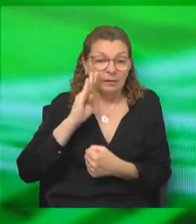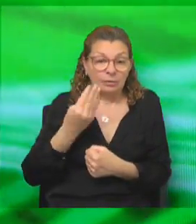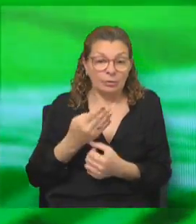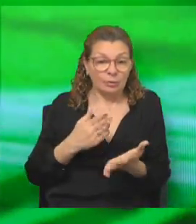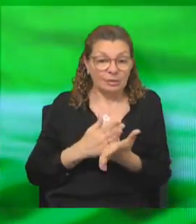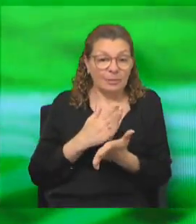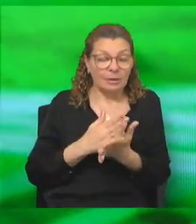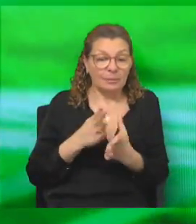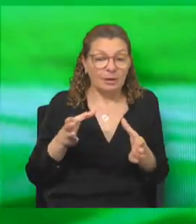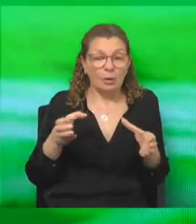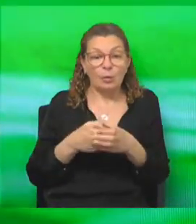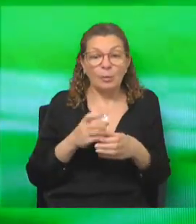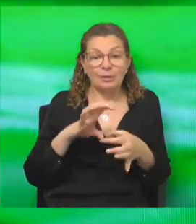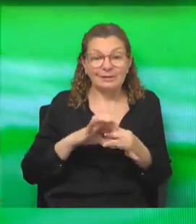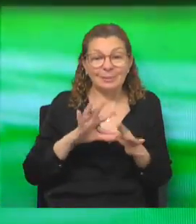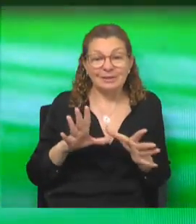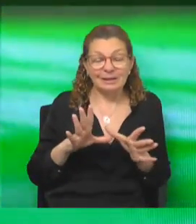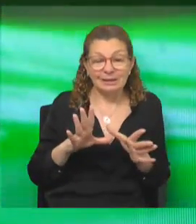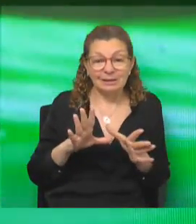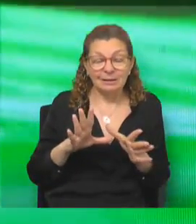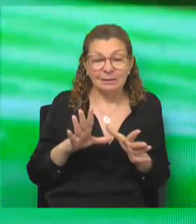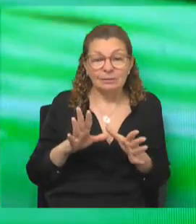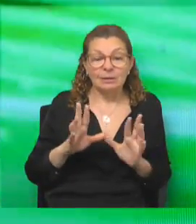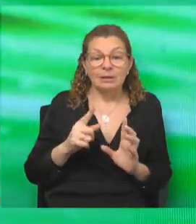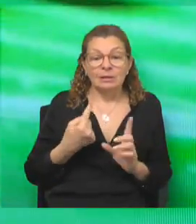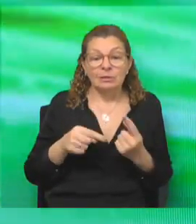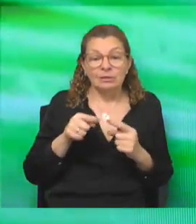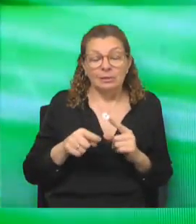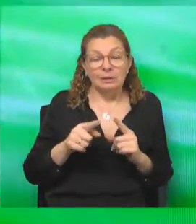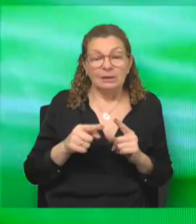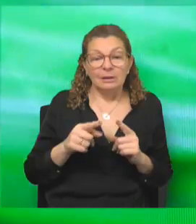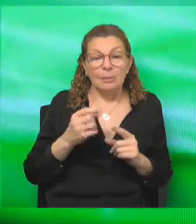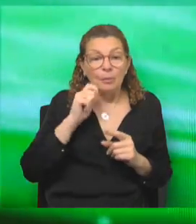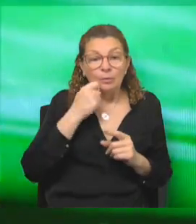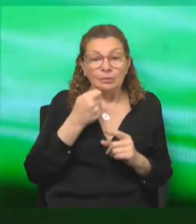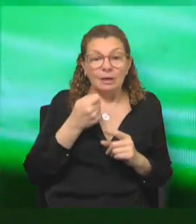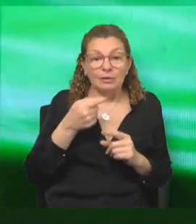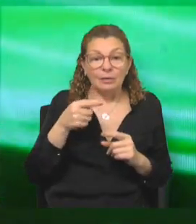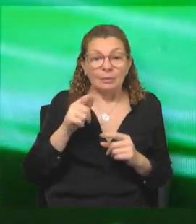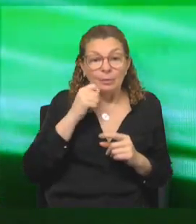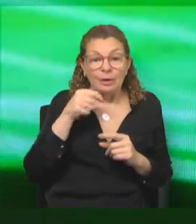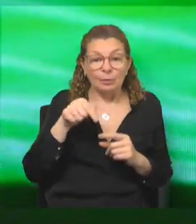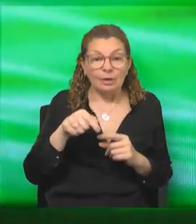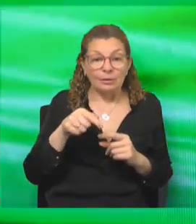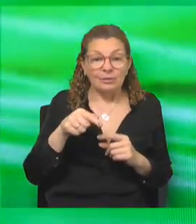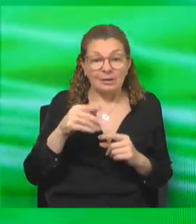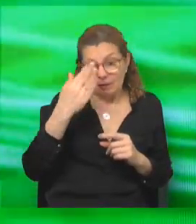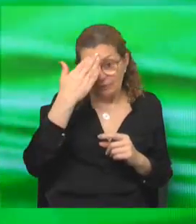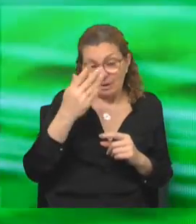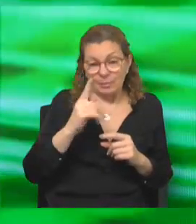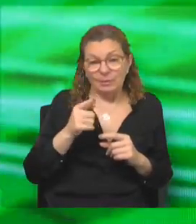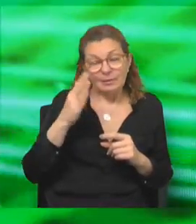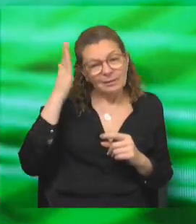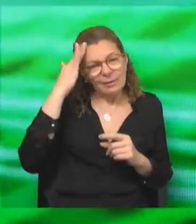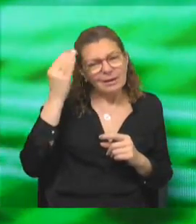siempre del partido independiente y Y por supuesto este me hubiera gustado que fue que hubiera sido la de frente amplio pu Sabes